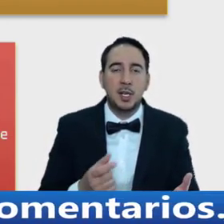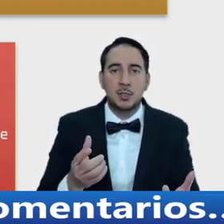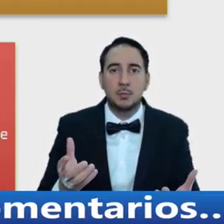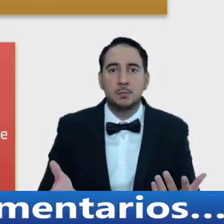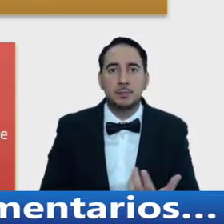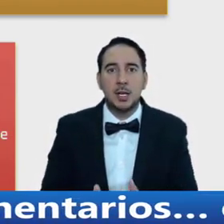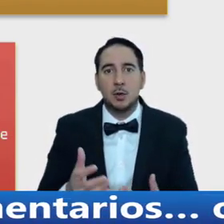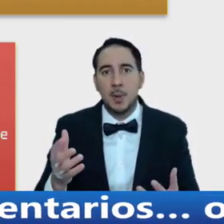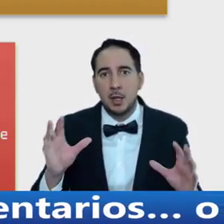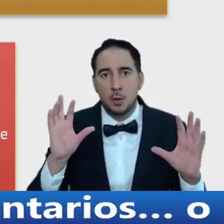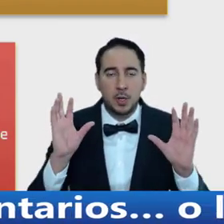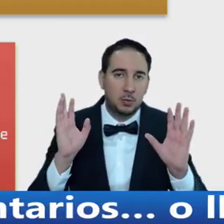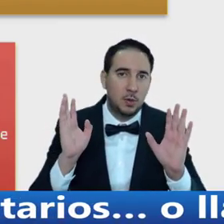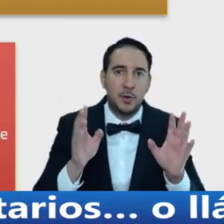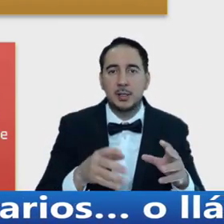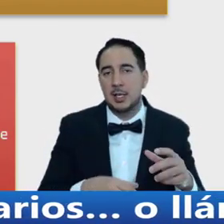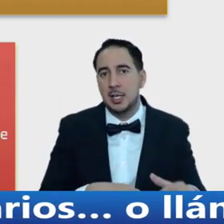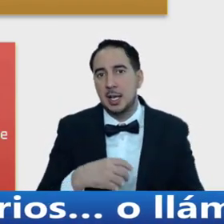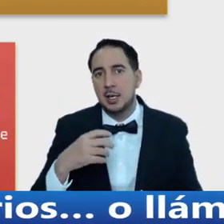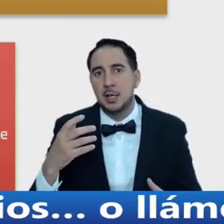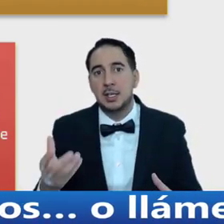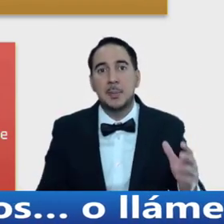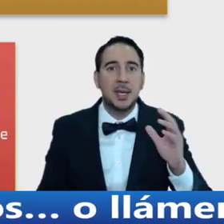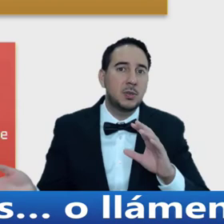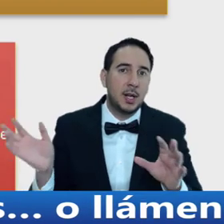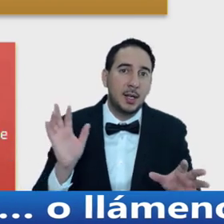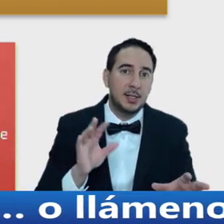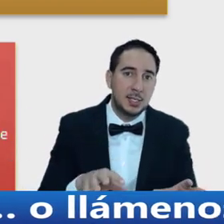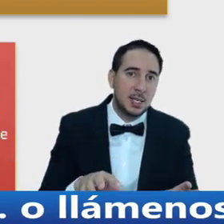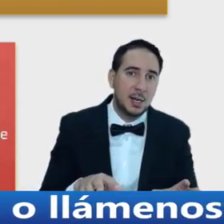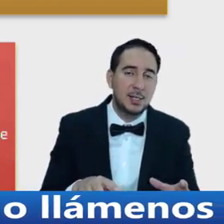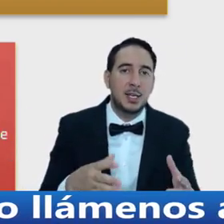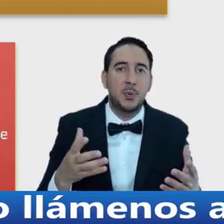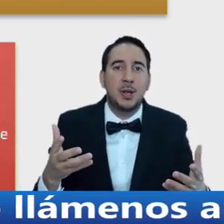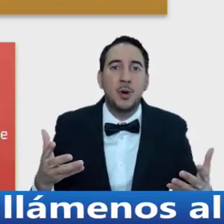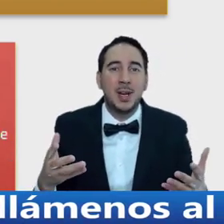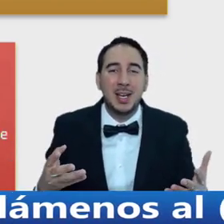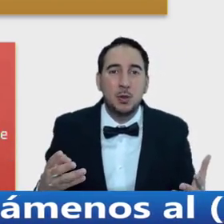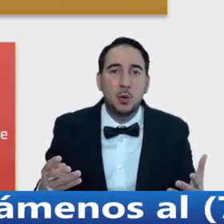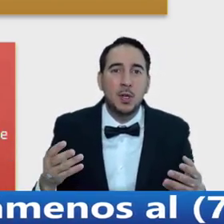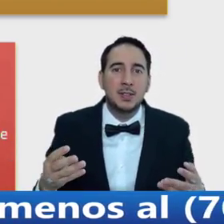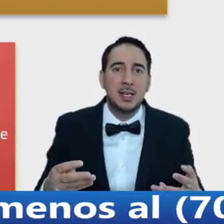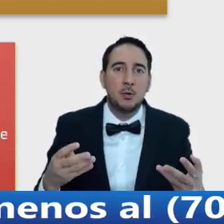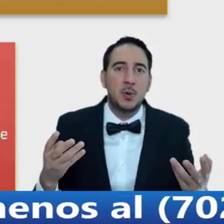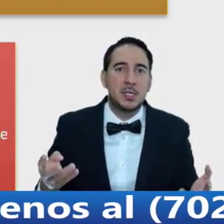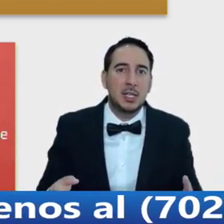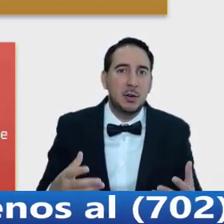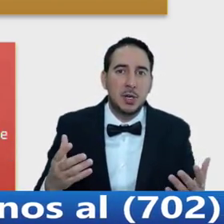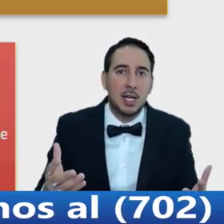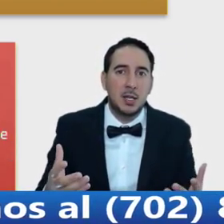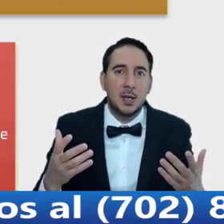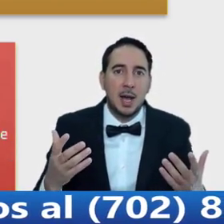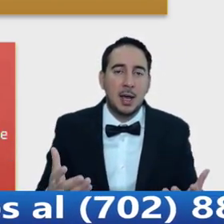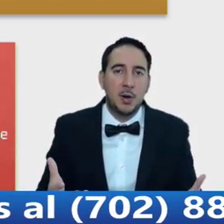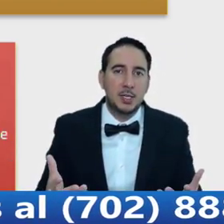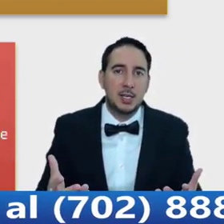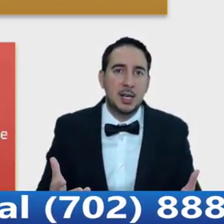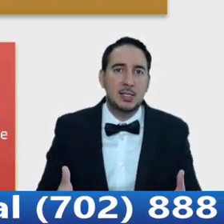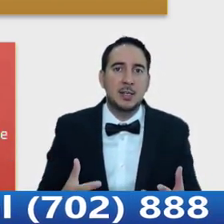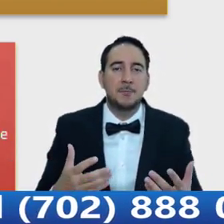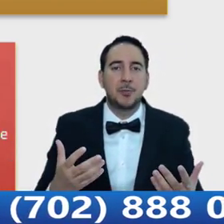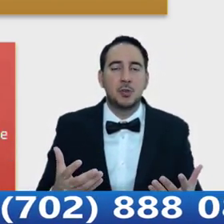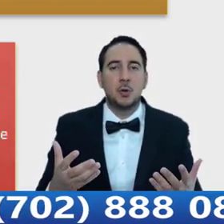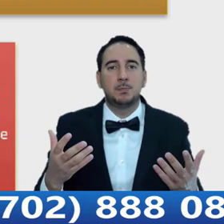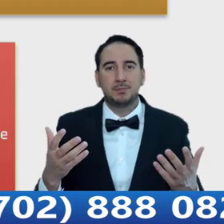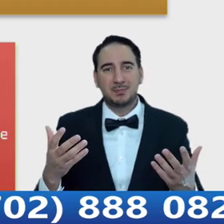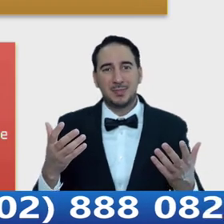mejor lo que tiene es un técnico medio, lo que estudió fue cantinería y también hizo la licencia de real estate porque no ha requerido ser universitario ni nada a la hora de ser